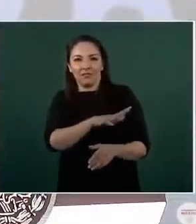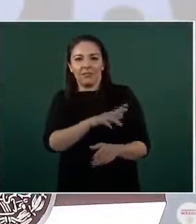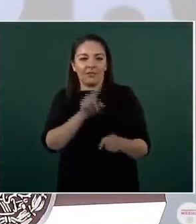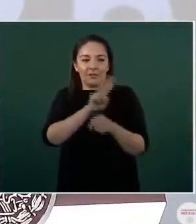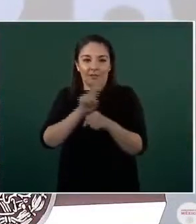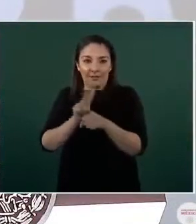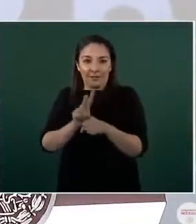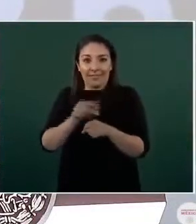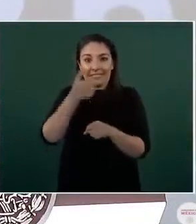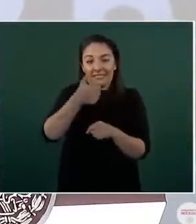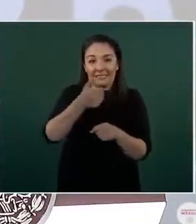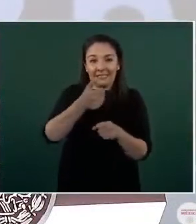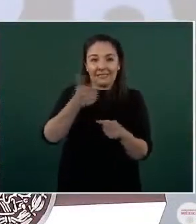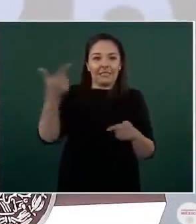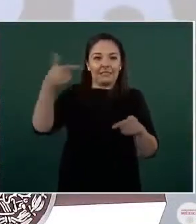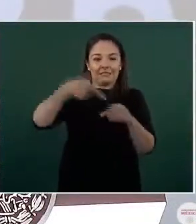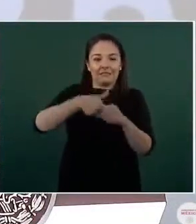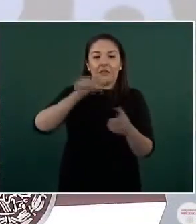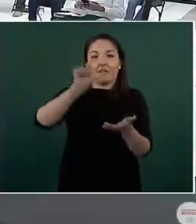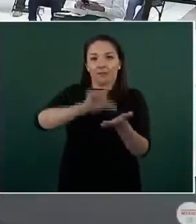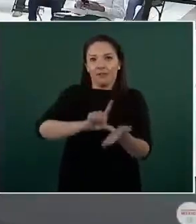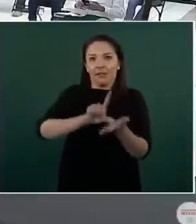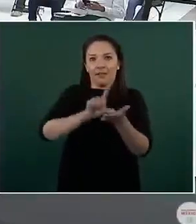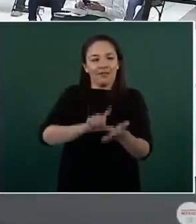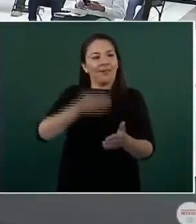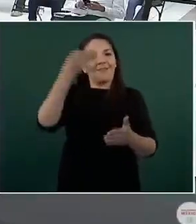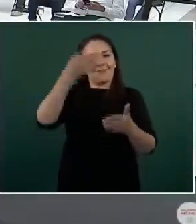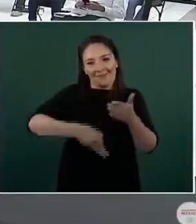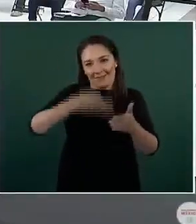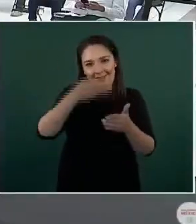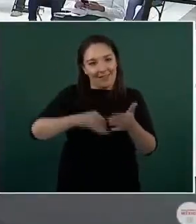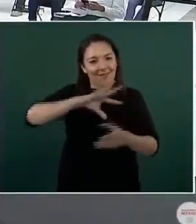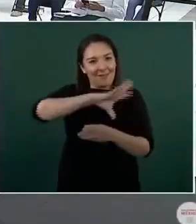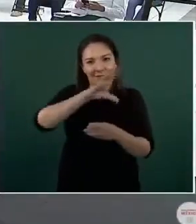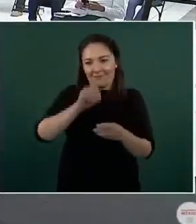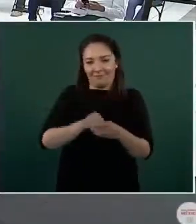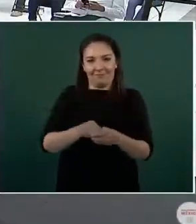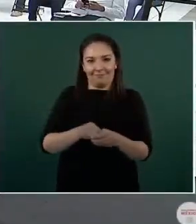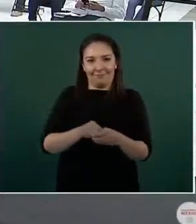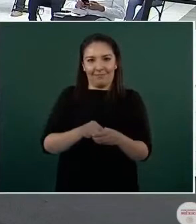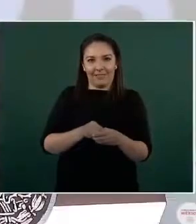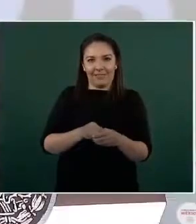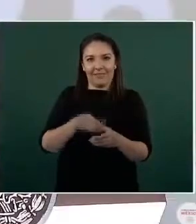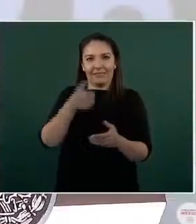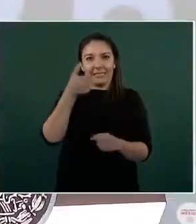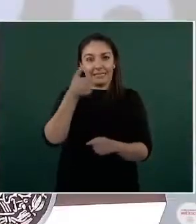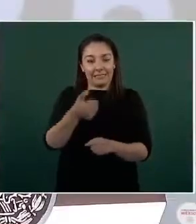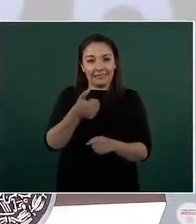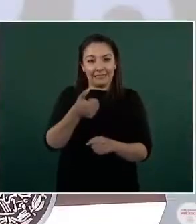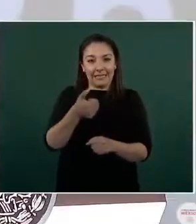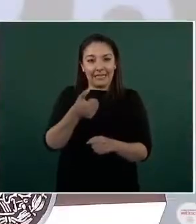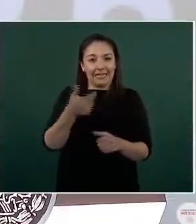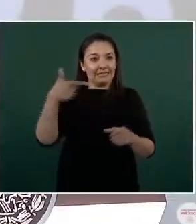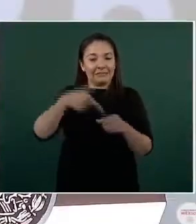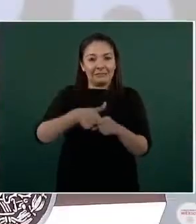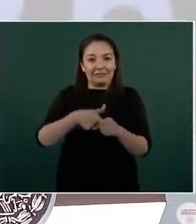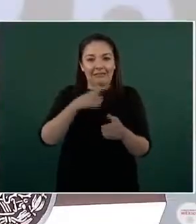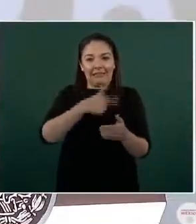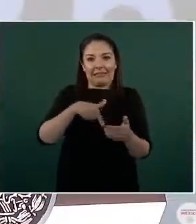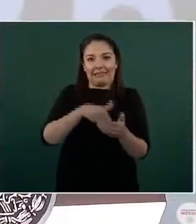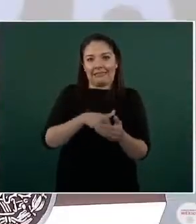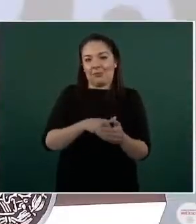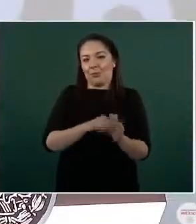gasolineras que no estaban dando los litros completos. Ahora sí, estas seis estaban pasando de rosca. La que no se